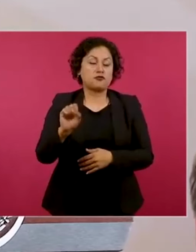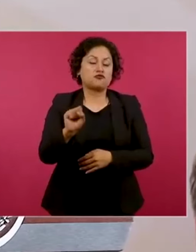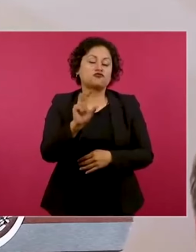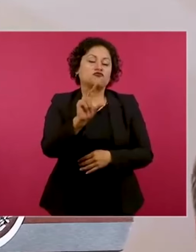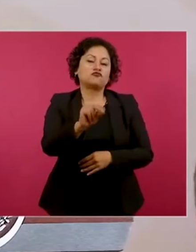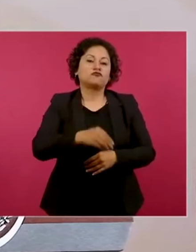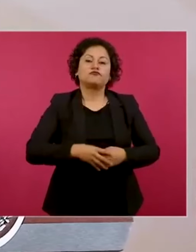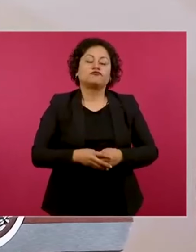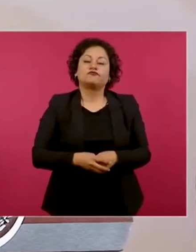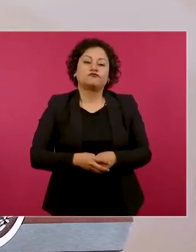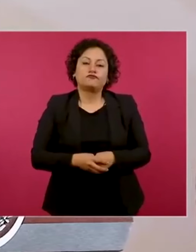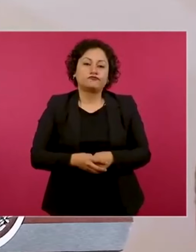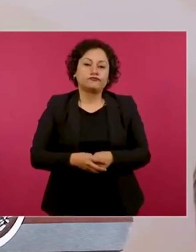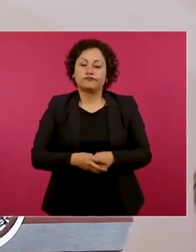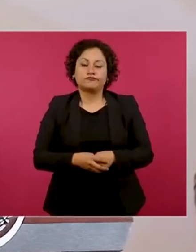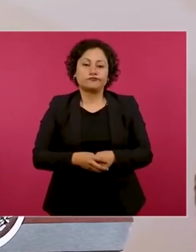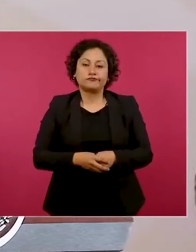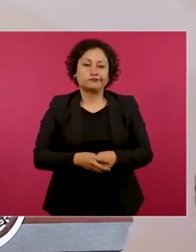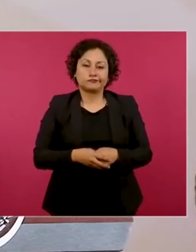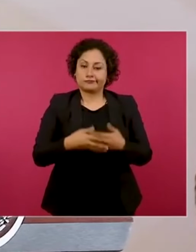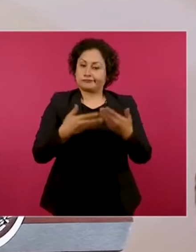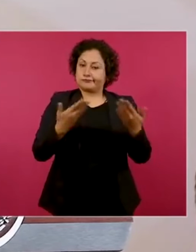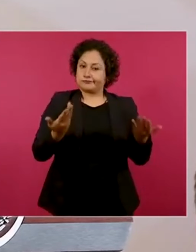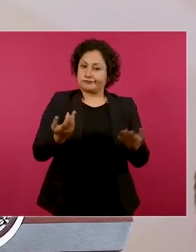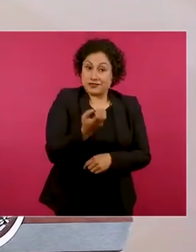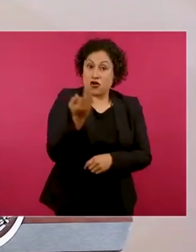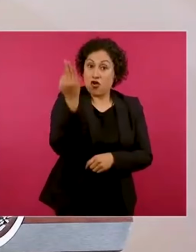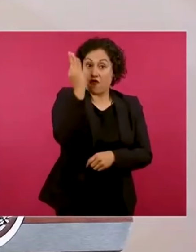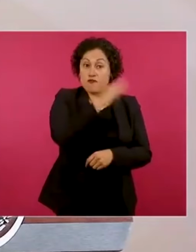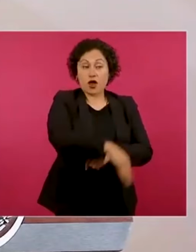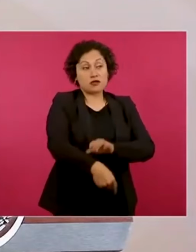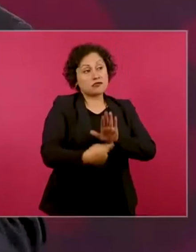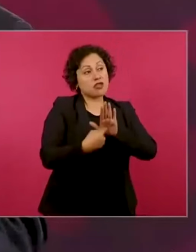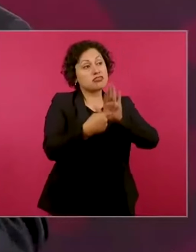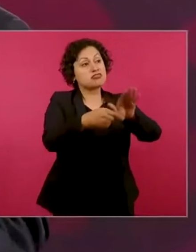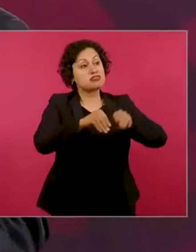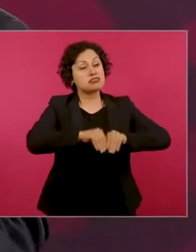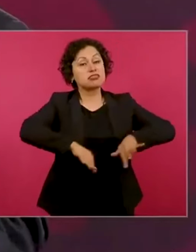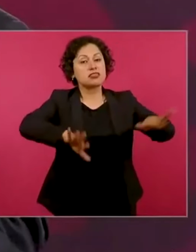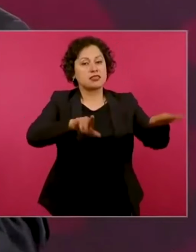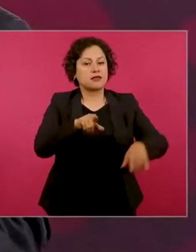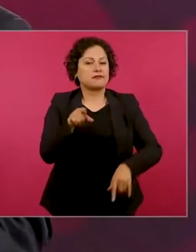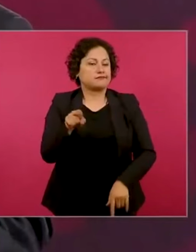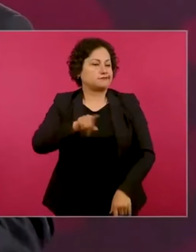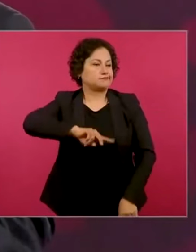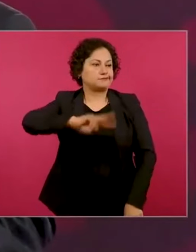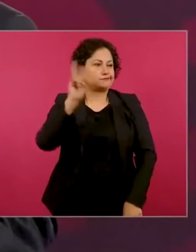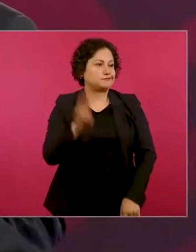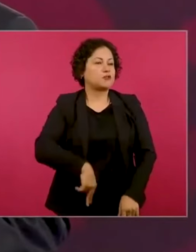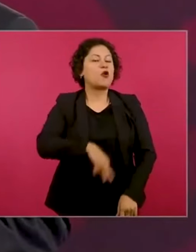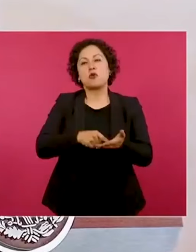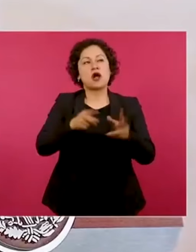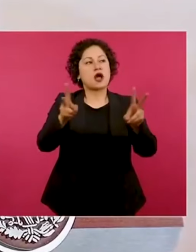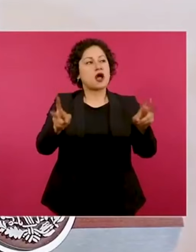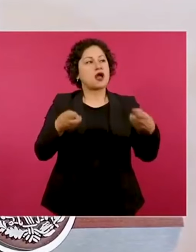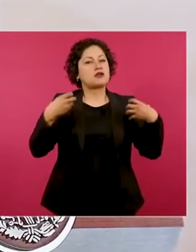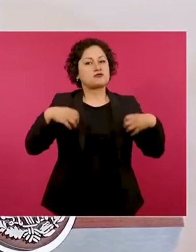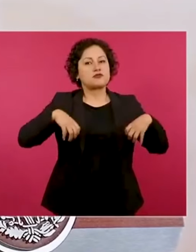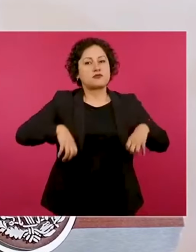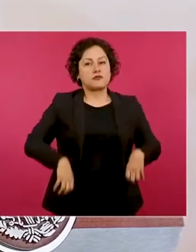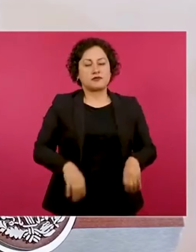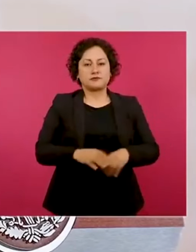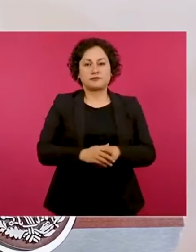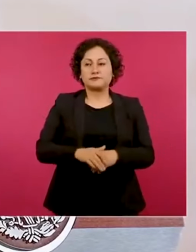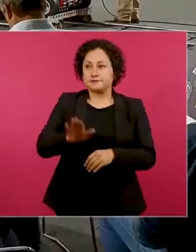capaces de eso y demás. Son expertos en montajes. Para